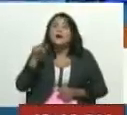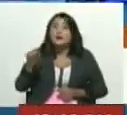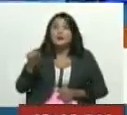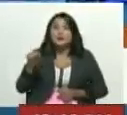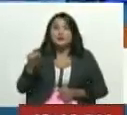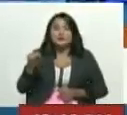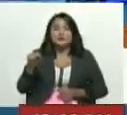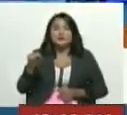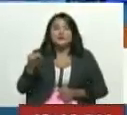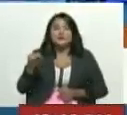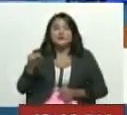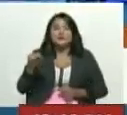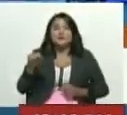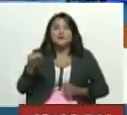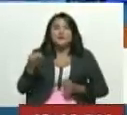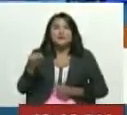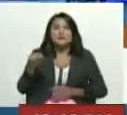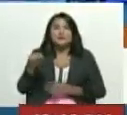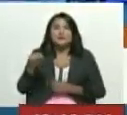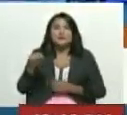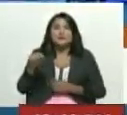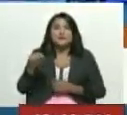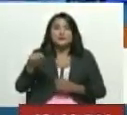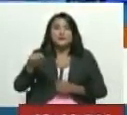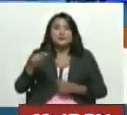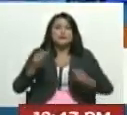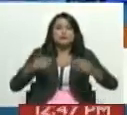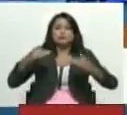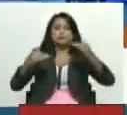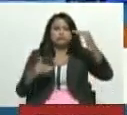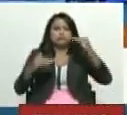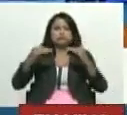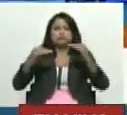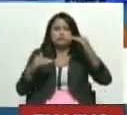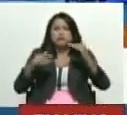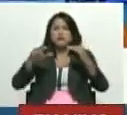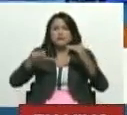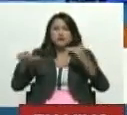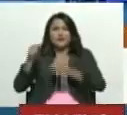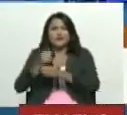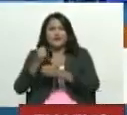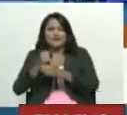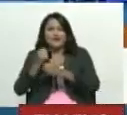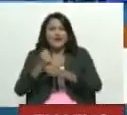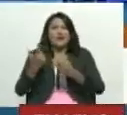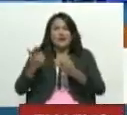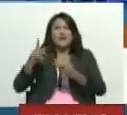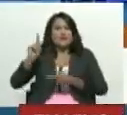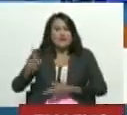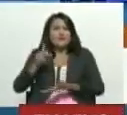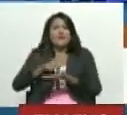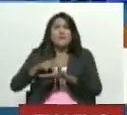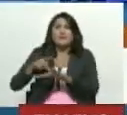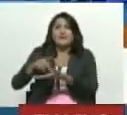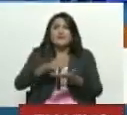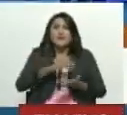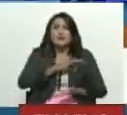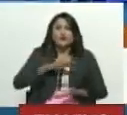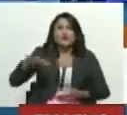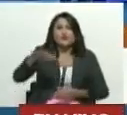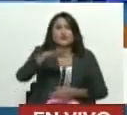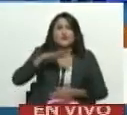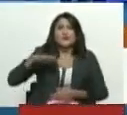se ejercita la lucha de clases y la clase trabajadora tiene que participar en la sociedad en todos los